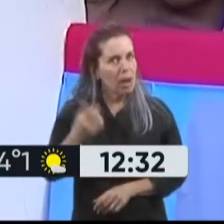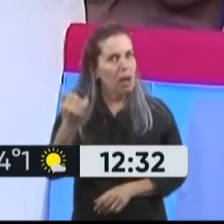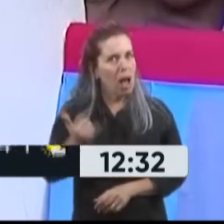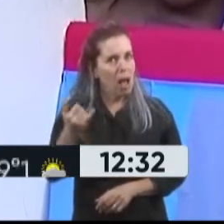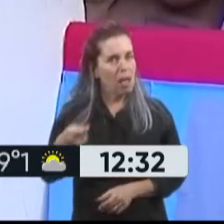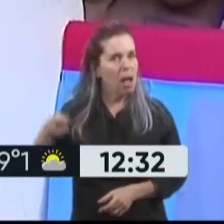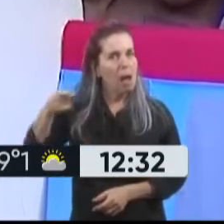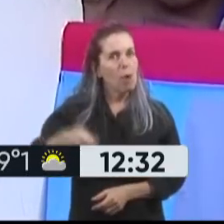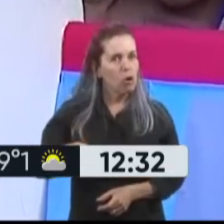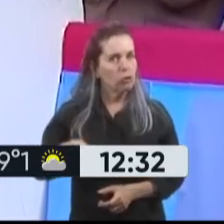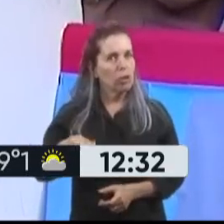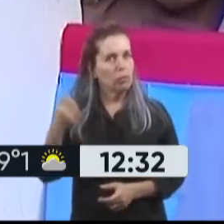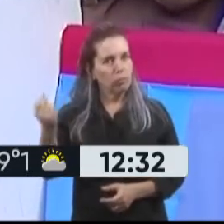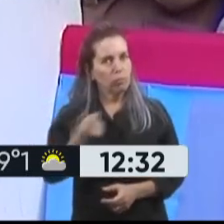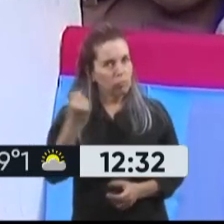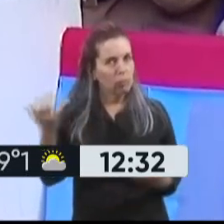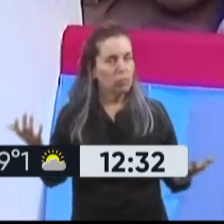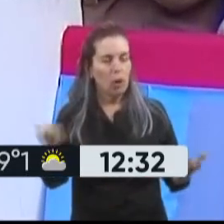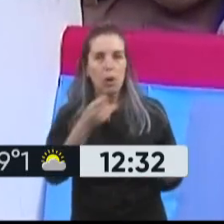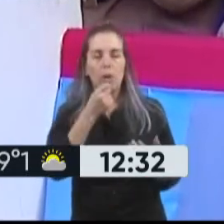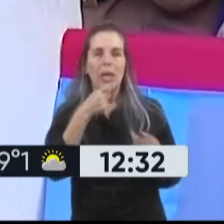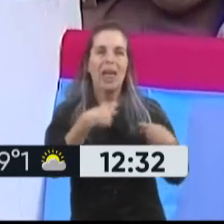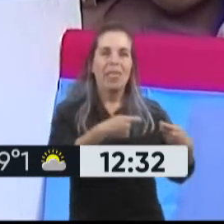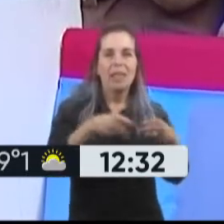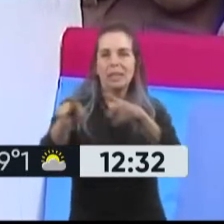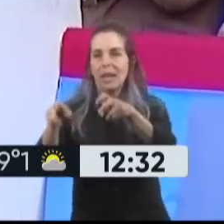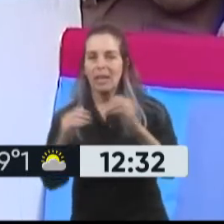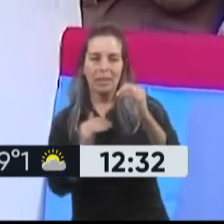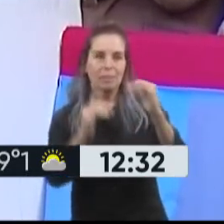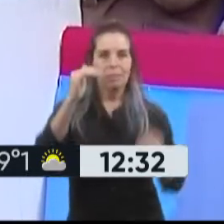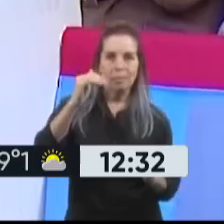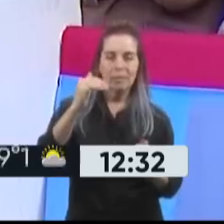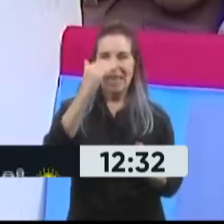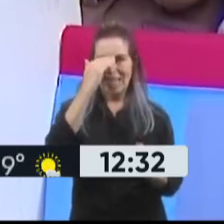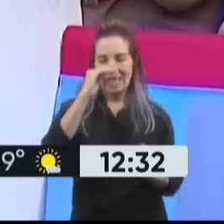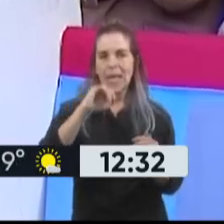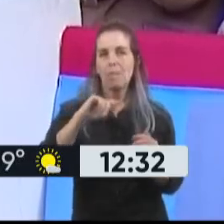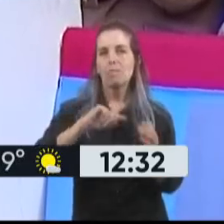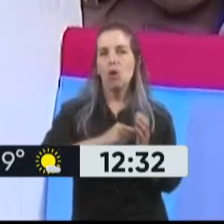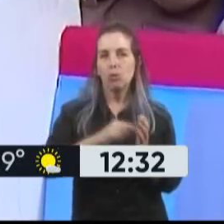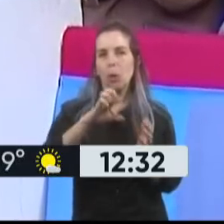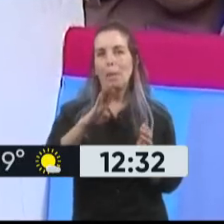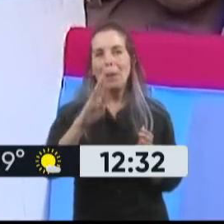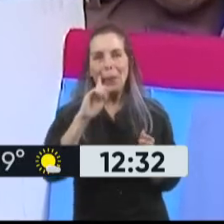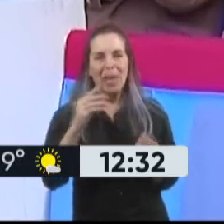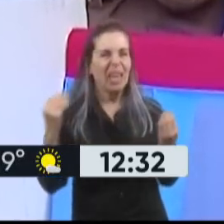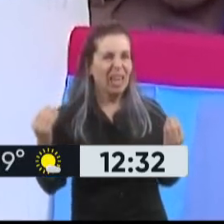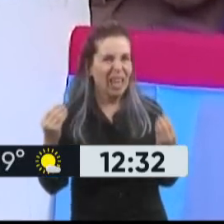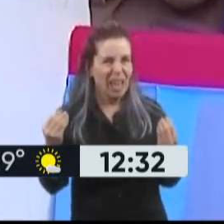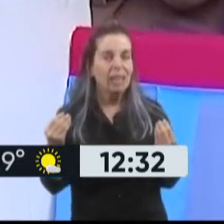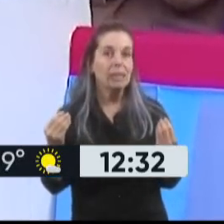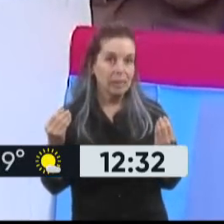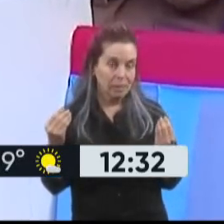importantes. La reducción del déficit fiscal en 15 puntos del PBI significa que el ahorro vuelve al